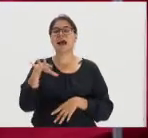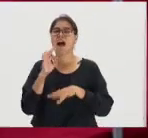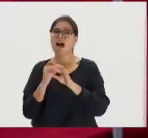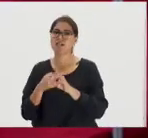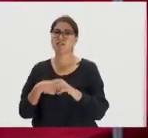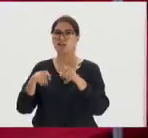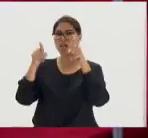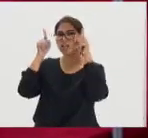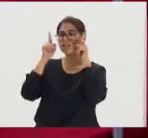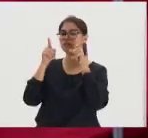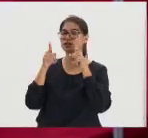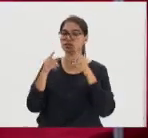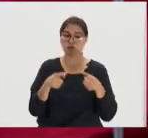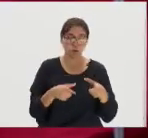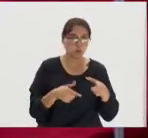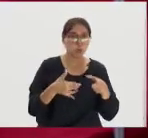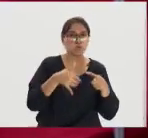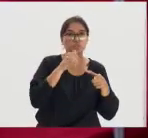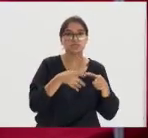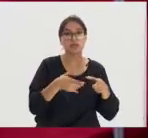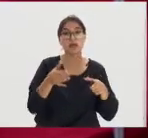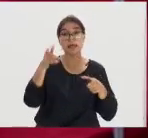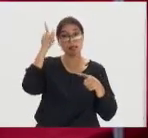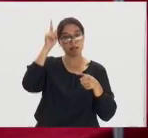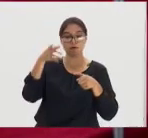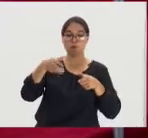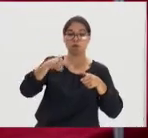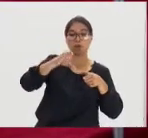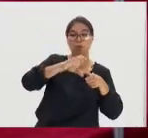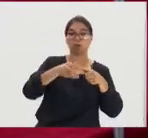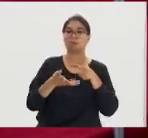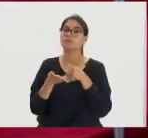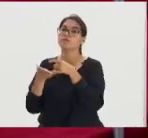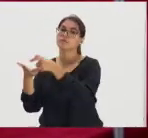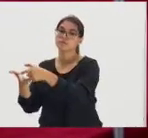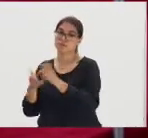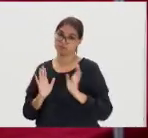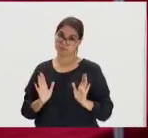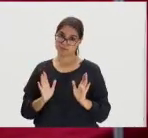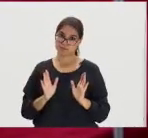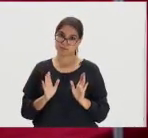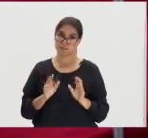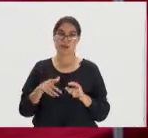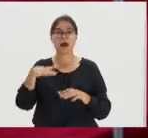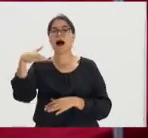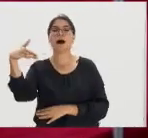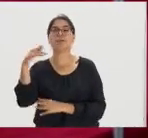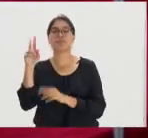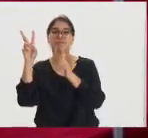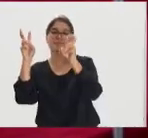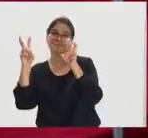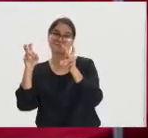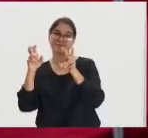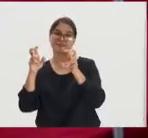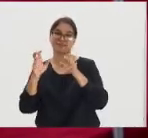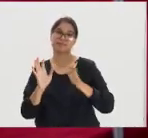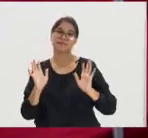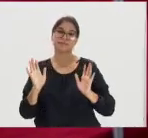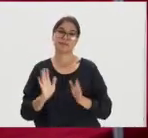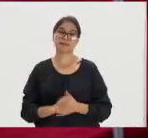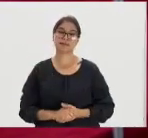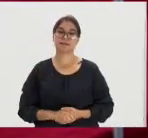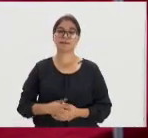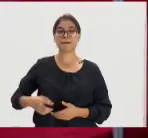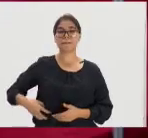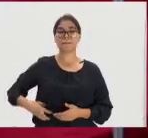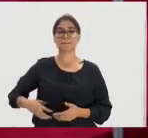el trago. Así se llama el bartender, el demonio, amén. El demonio, vas a